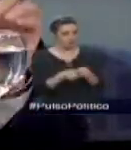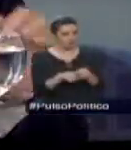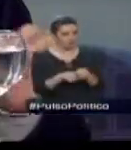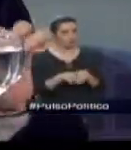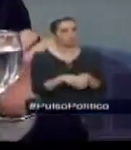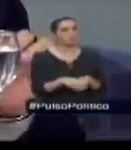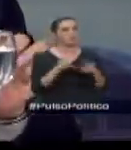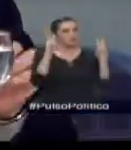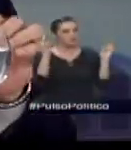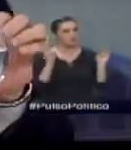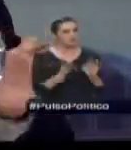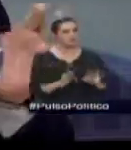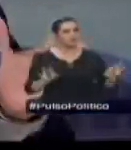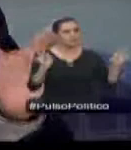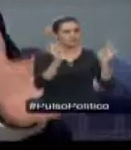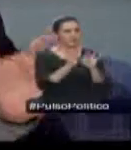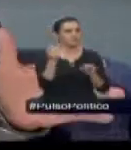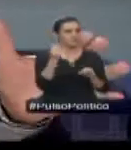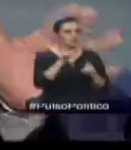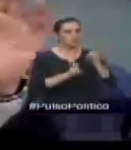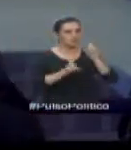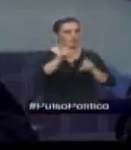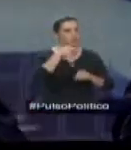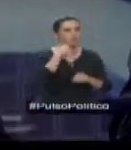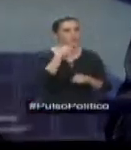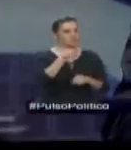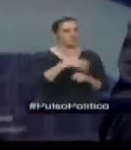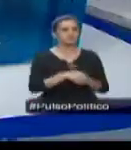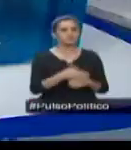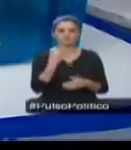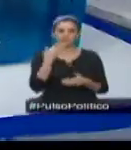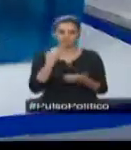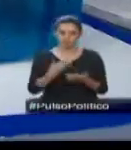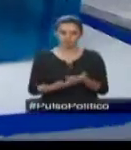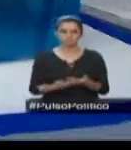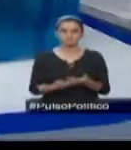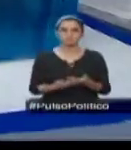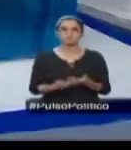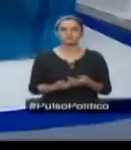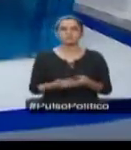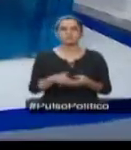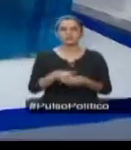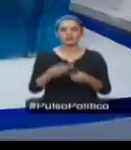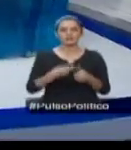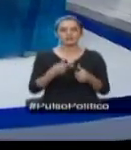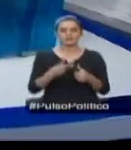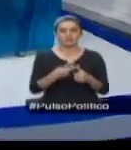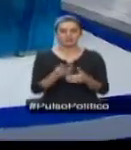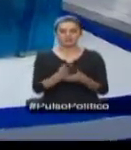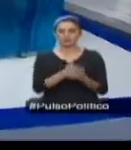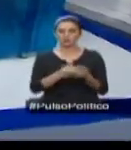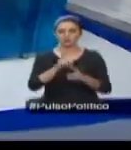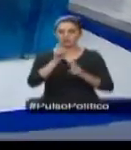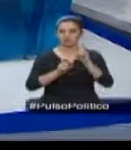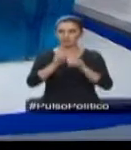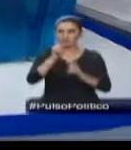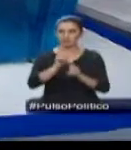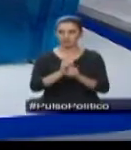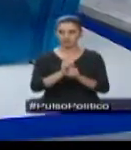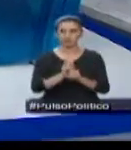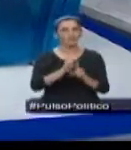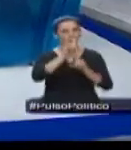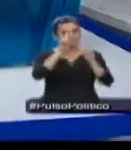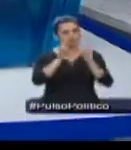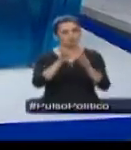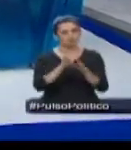temas importantes deben ser consultados al pueblo ecuatoriano gracias muy estable en la segunda vuelta donde ya desarrollará demos el debate y les